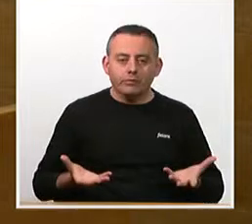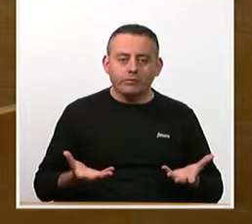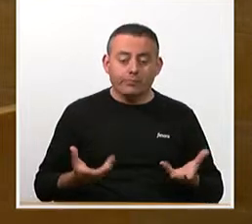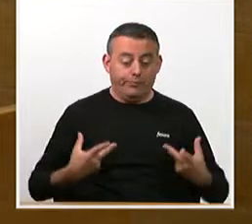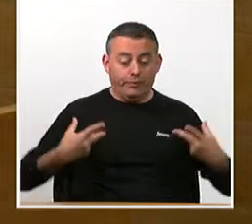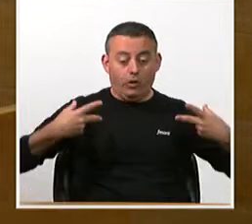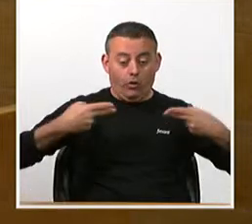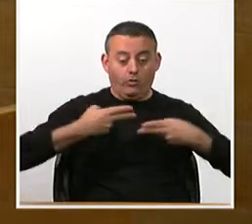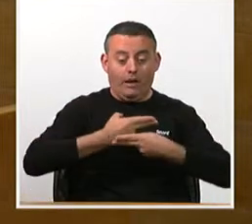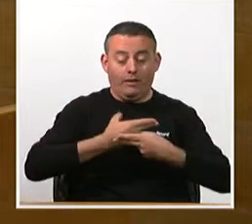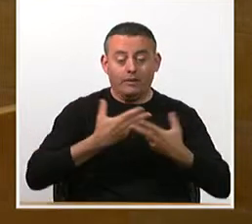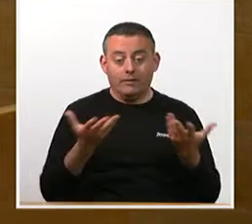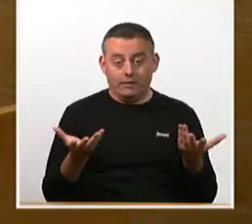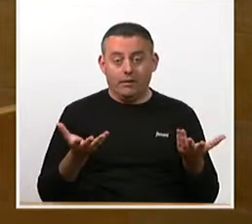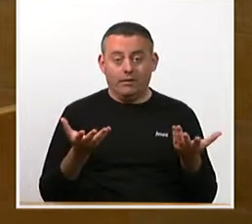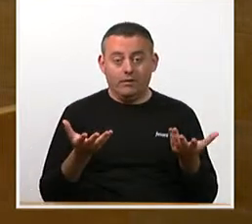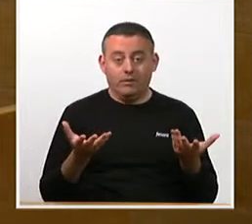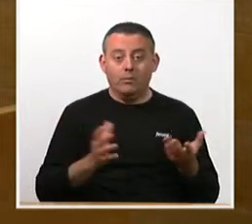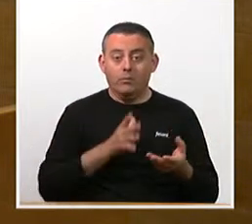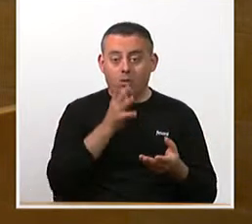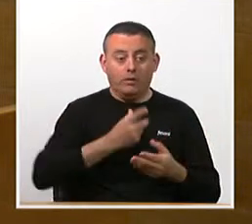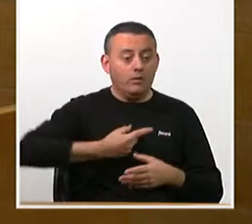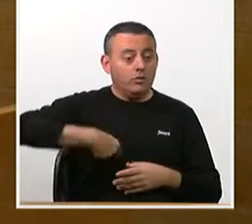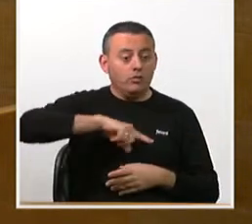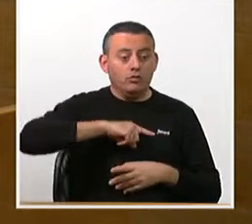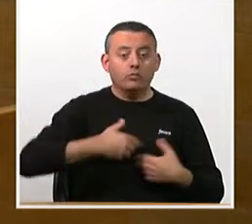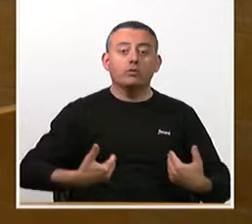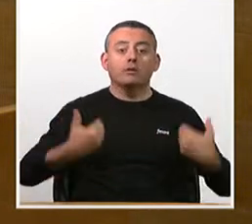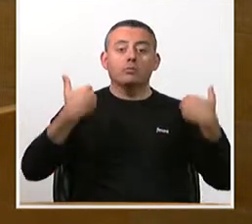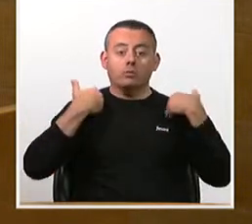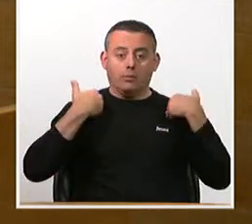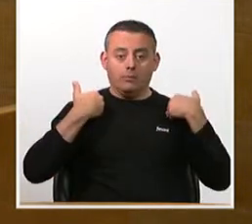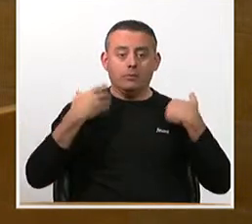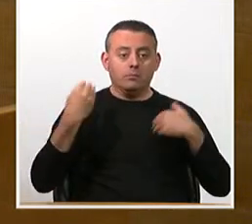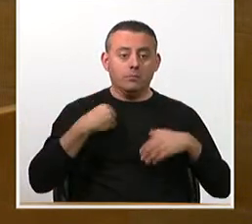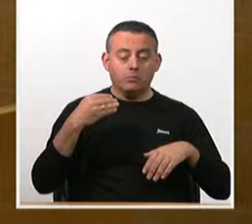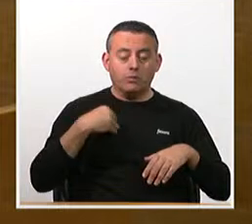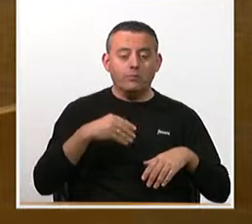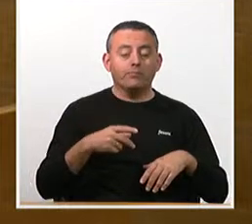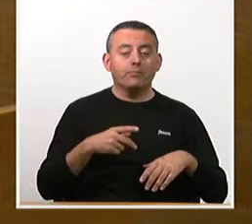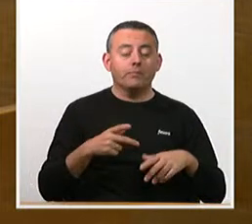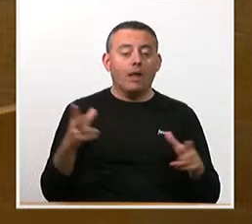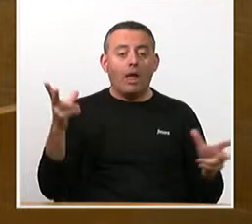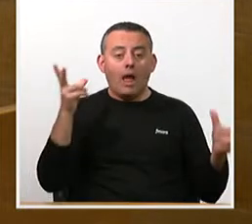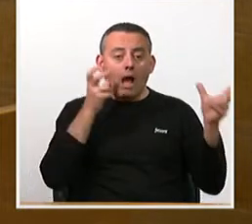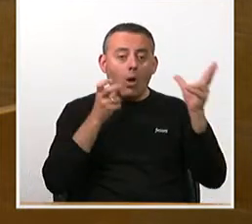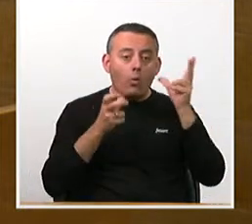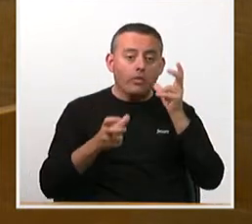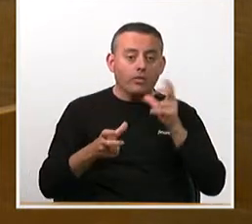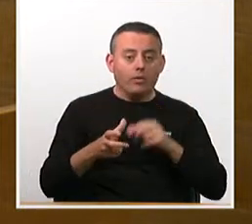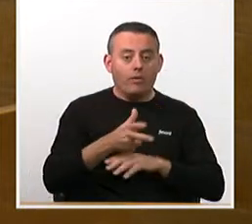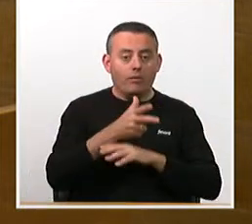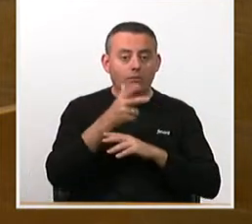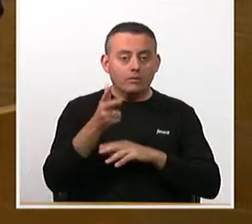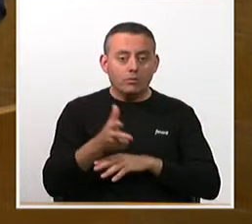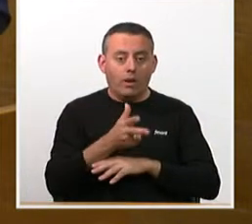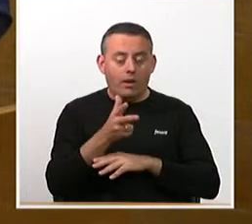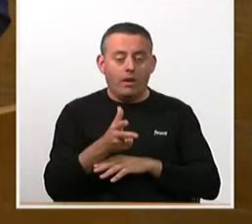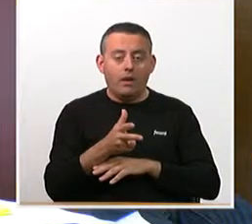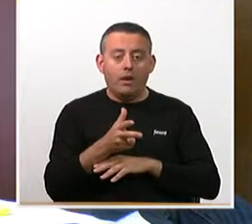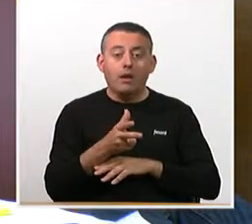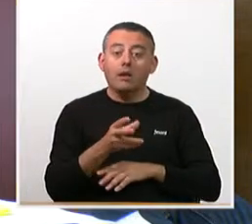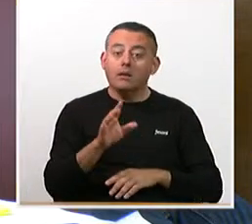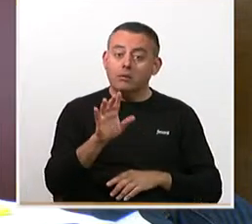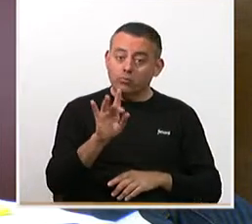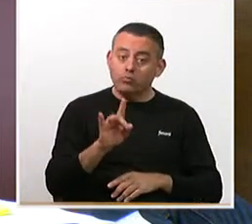recortes presupuestarios porque somos responsables en cuanto al audiovisual le recuerdo Señora señora Ruiz que me dijo usted